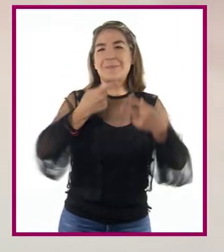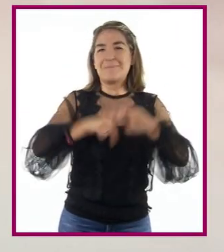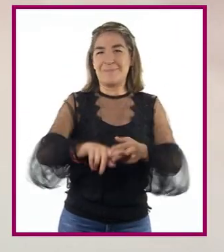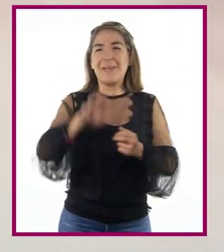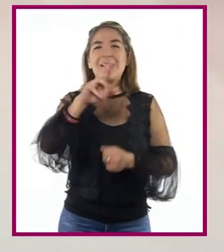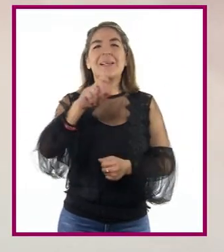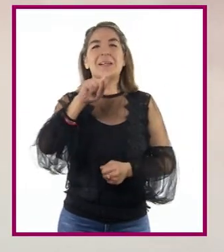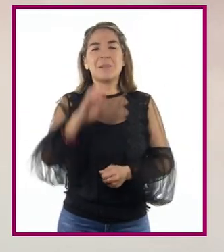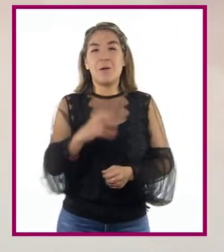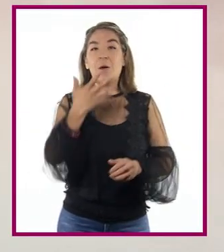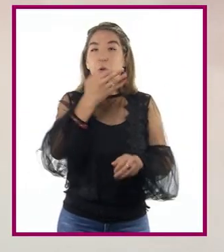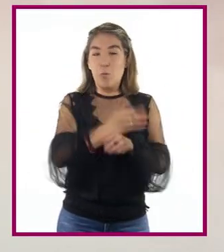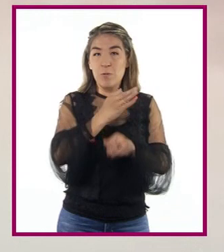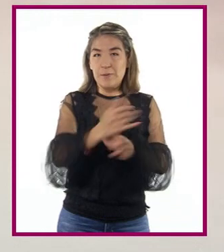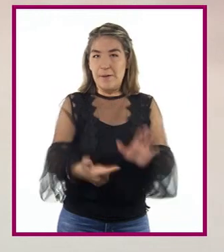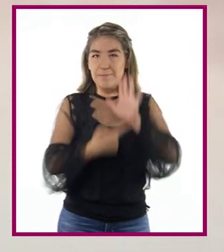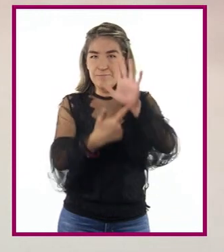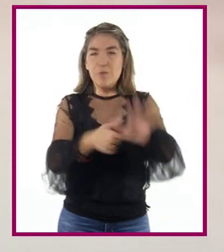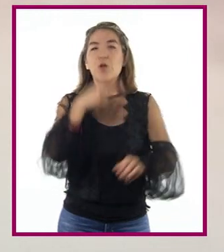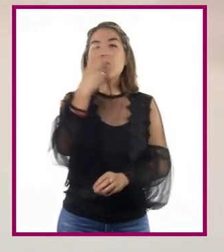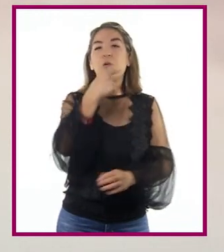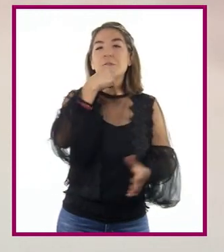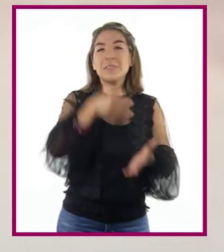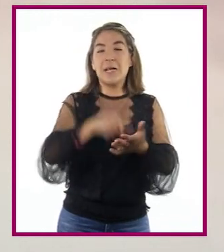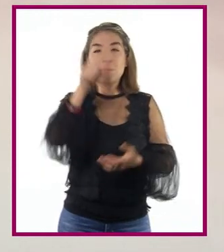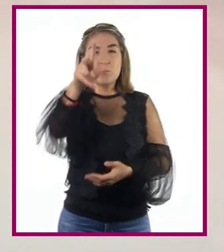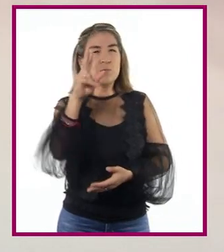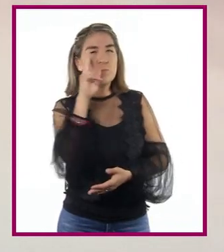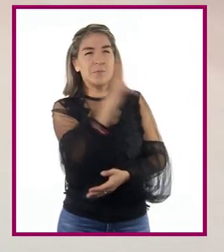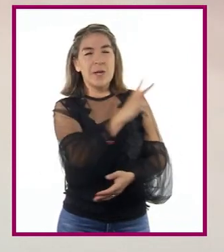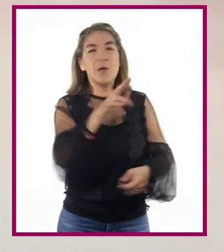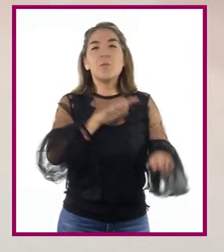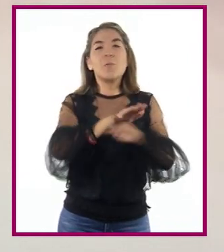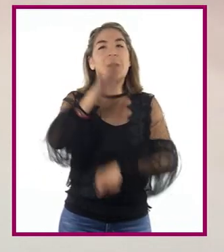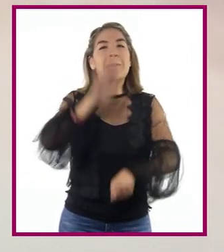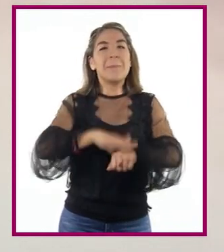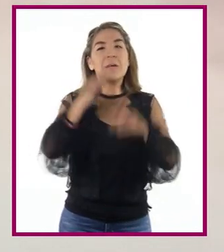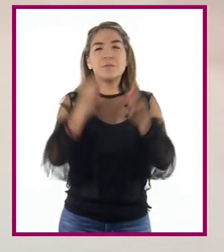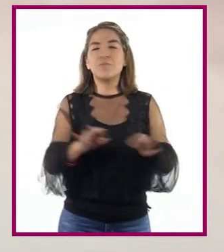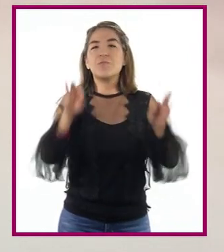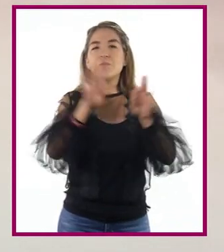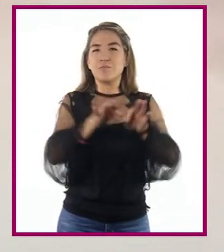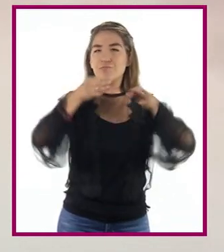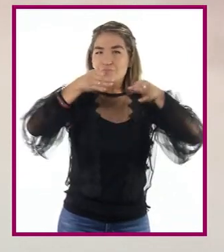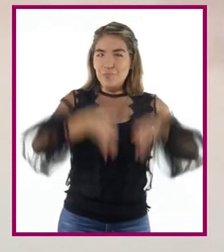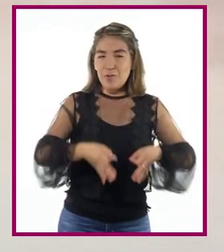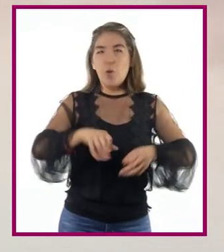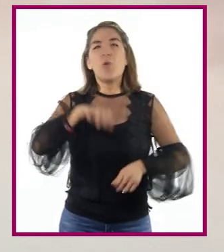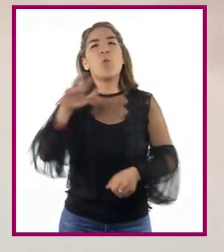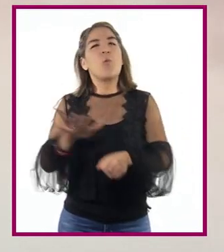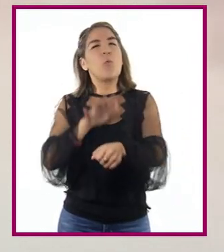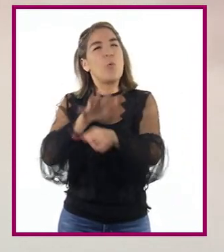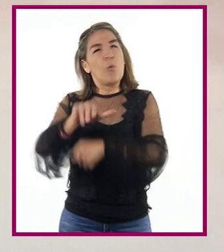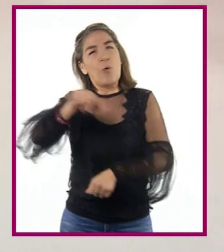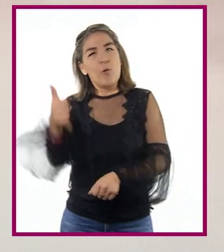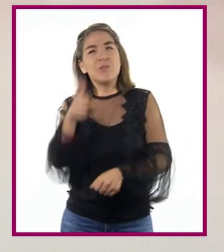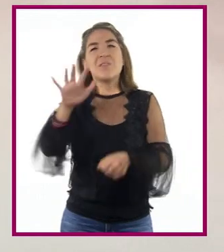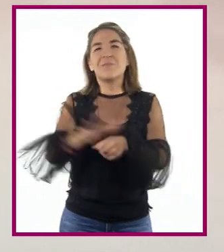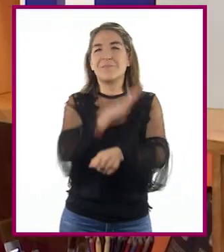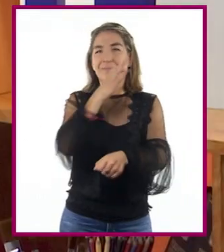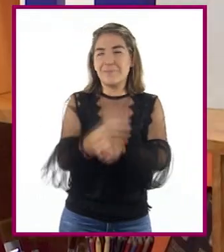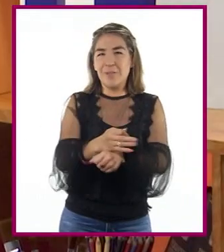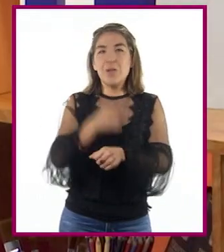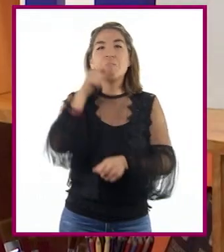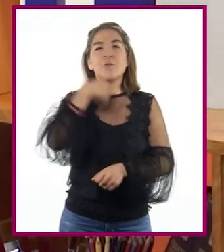presentaré dos cartas y ustedes reconocerán cuál tiene mayor grado de formalidad y cuál menos. Yo les diré